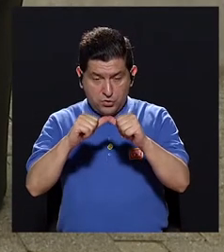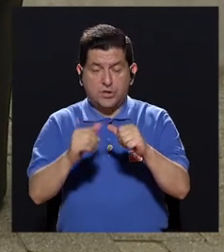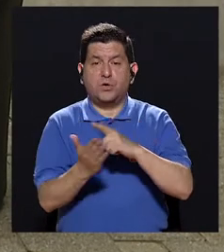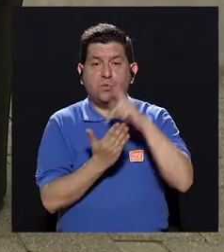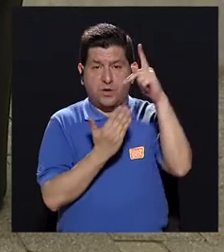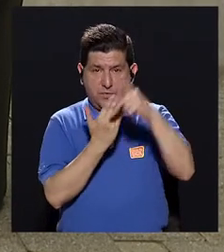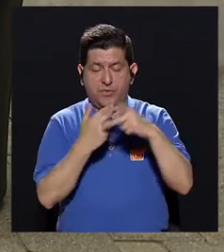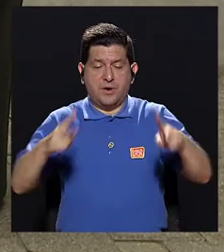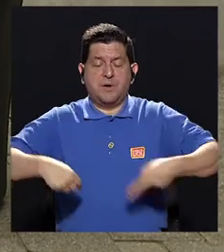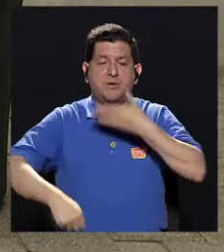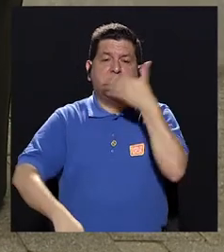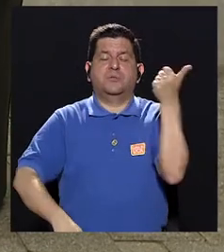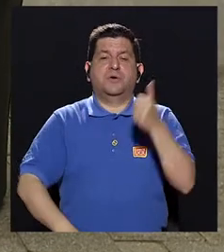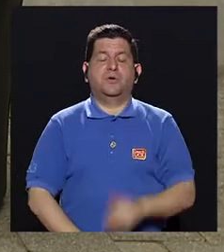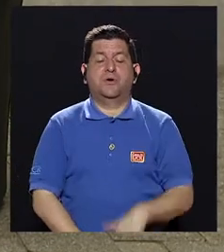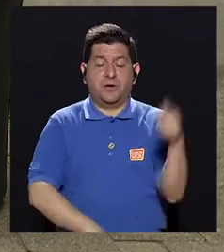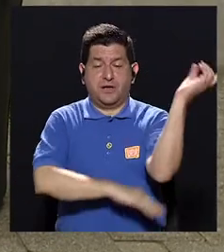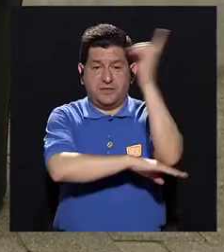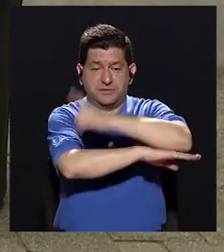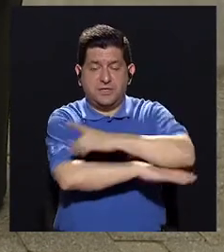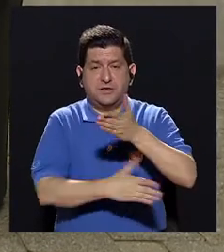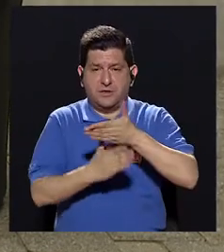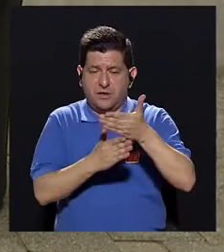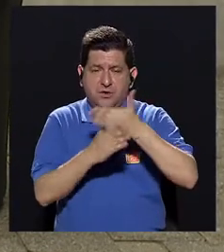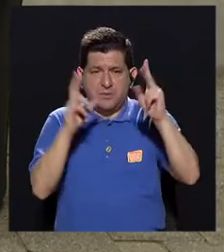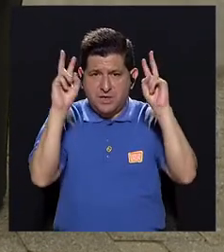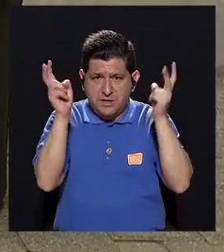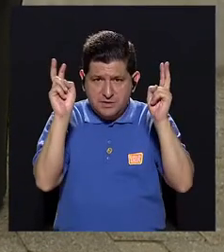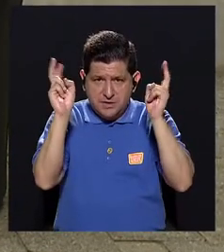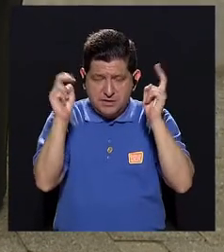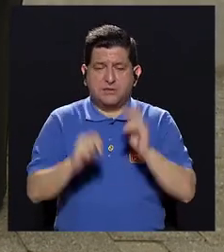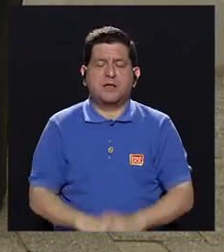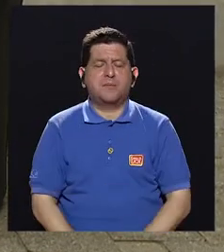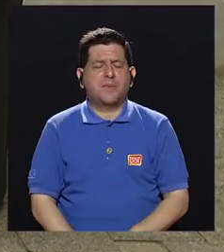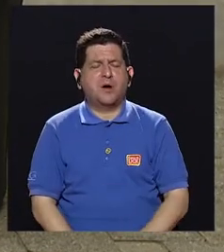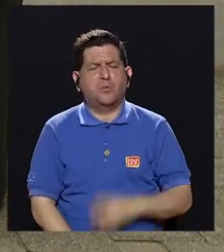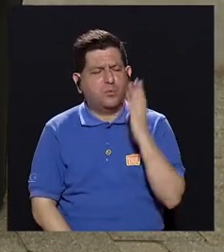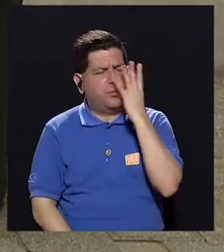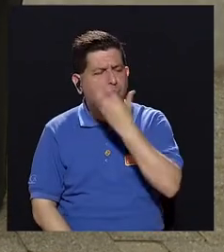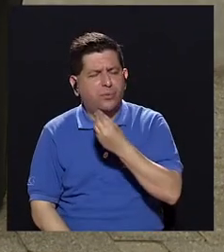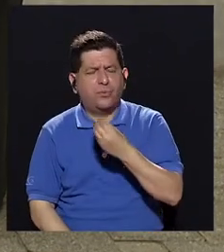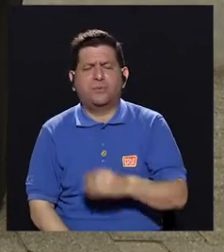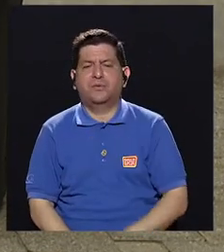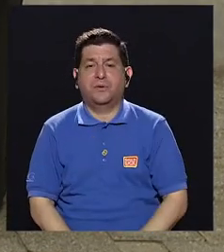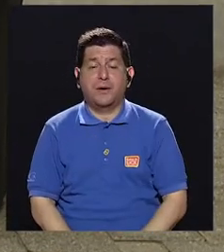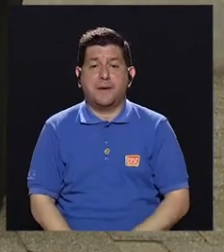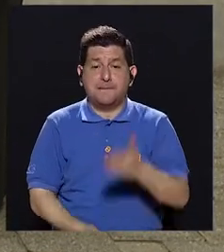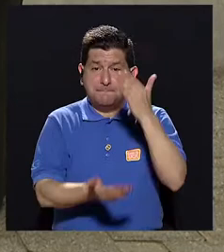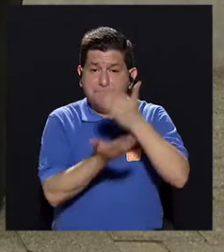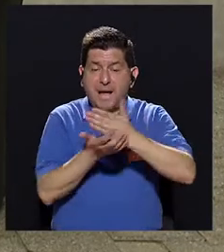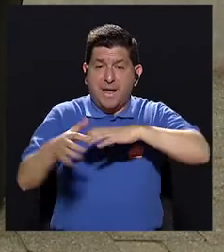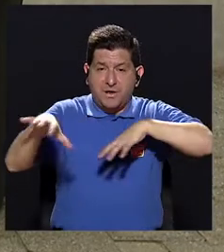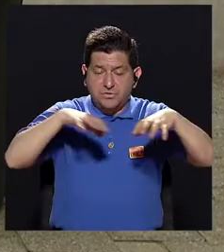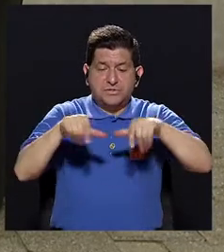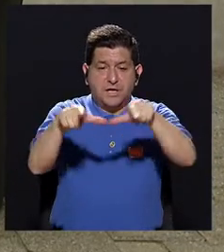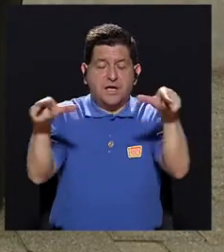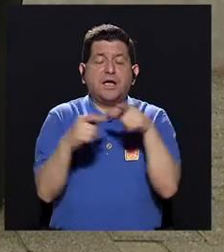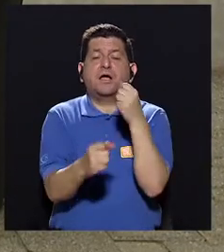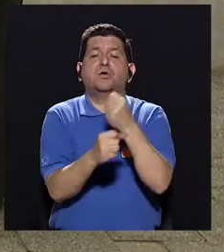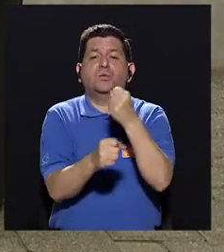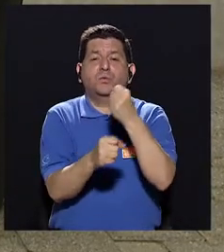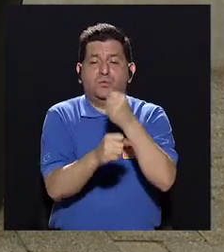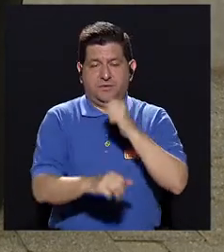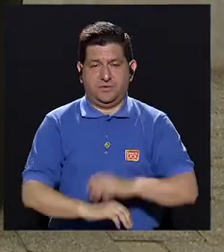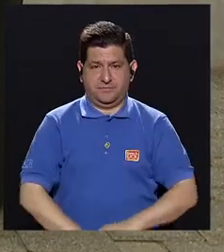Regresamos a su telerevista Vivir Mejor, el día de hoy compartiendo un tema pues muy lindo, y es el de las pausas activas en los lugares